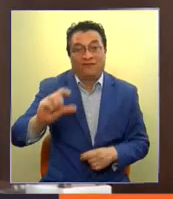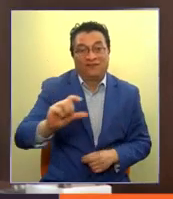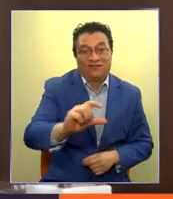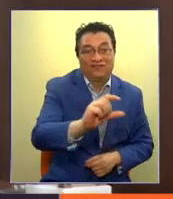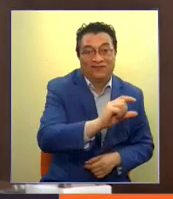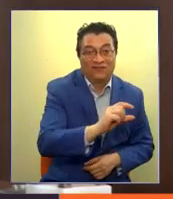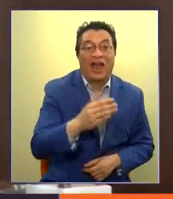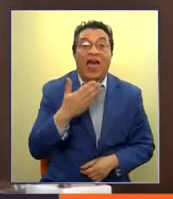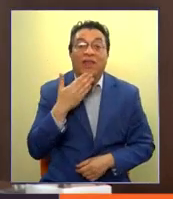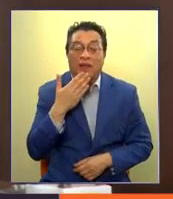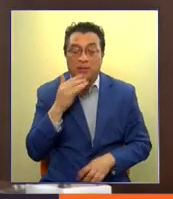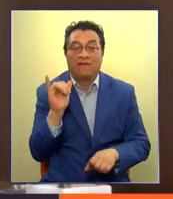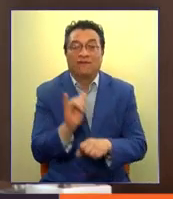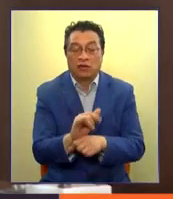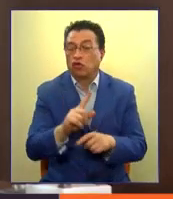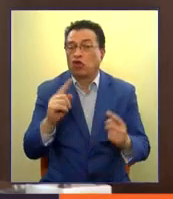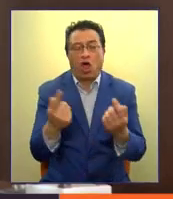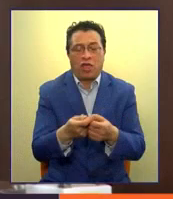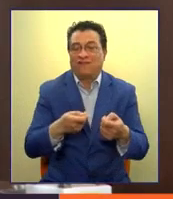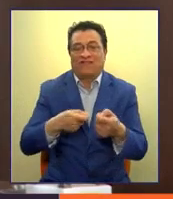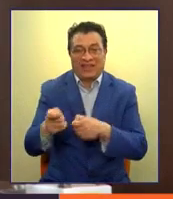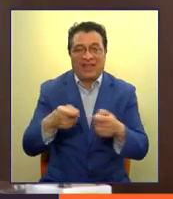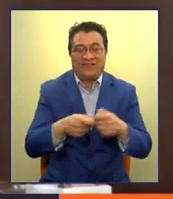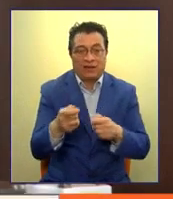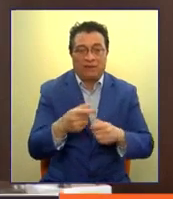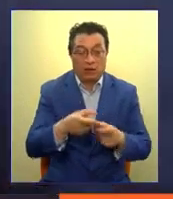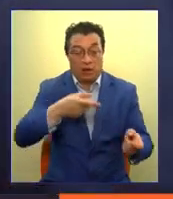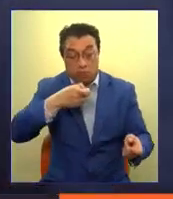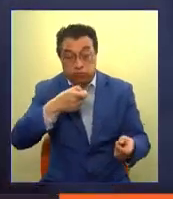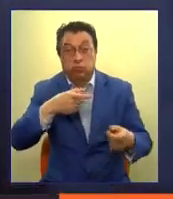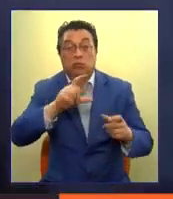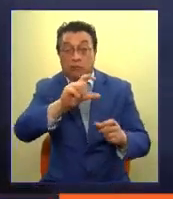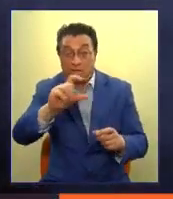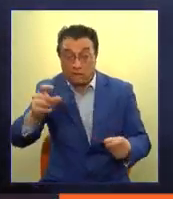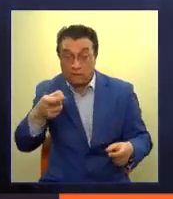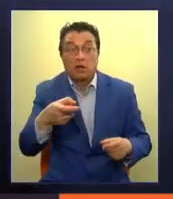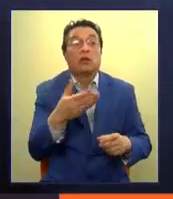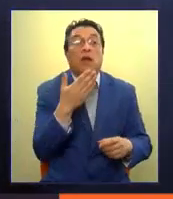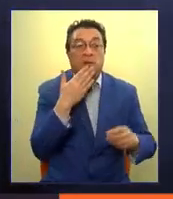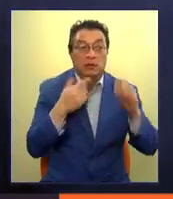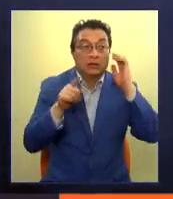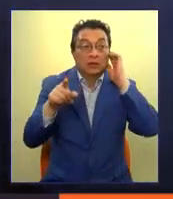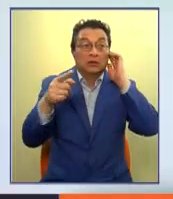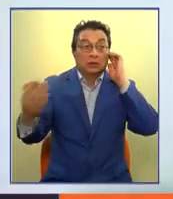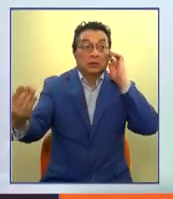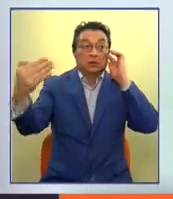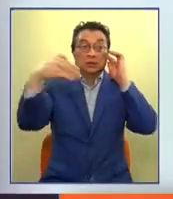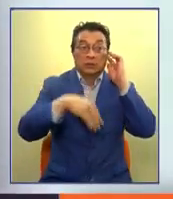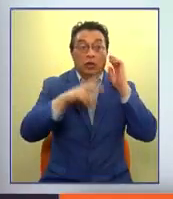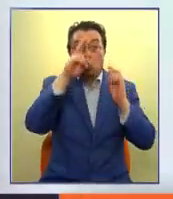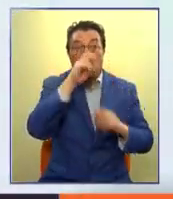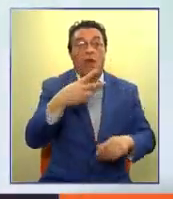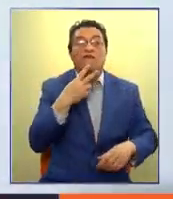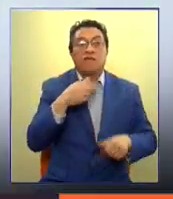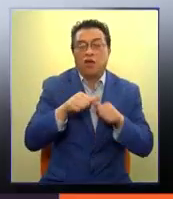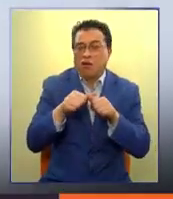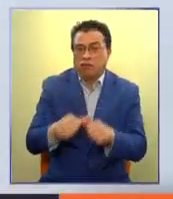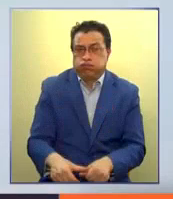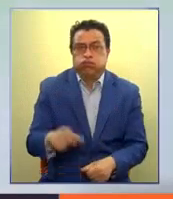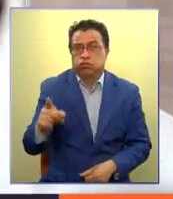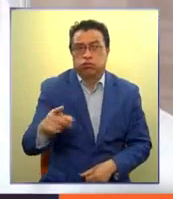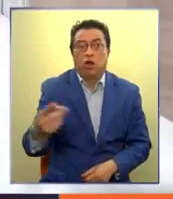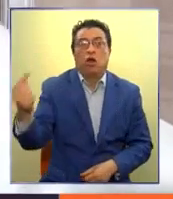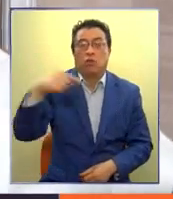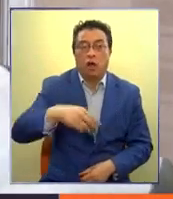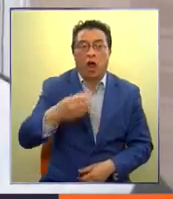munición artesanal. Todo lo vendían, tanto las armas como las municiones. Y ella llegó aquí como que si toda la vida hubiese vivido aquí en esta casa. Lo hizo